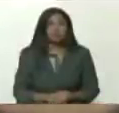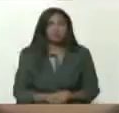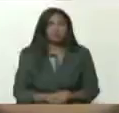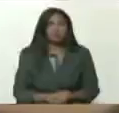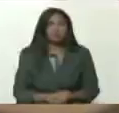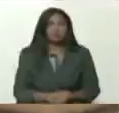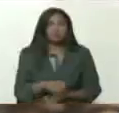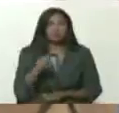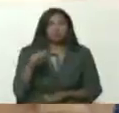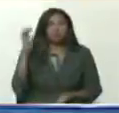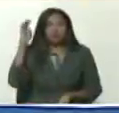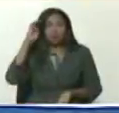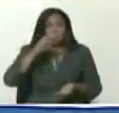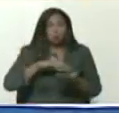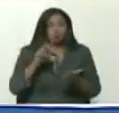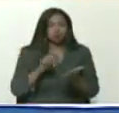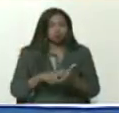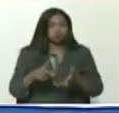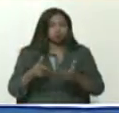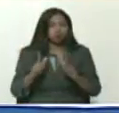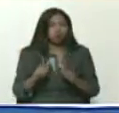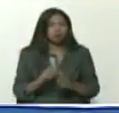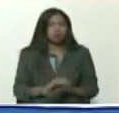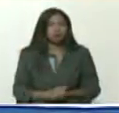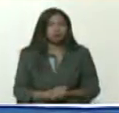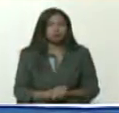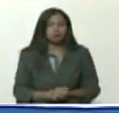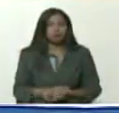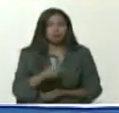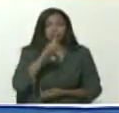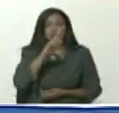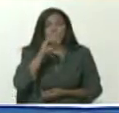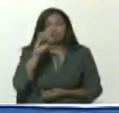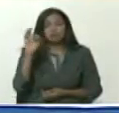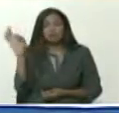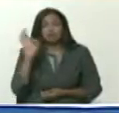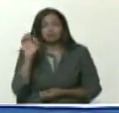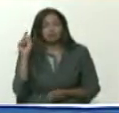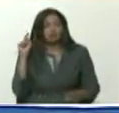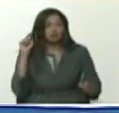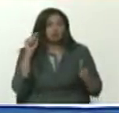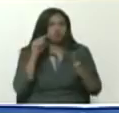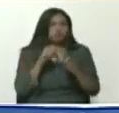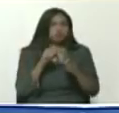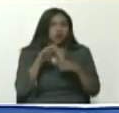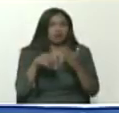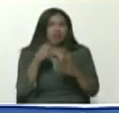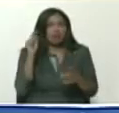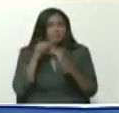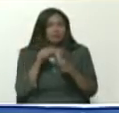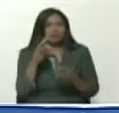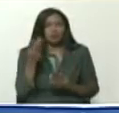Hoy Aragua cumplió el 100% de la meta. ¿Cuánto era la meta?